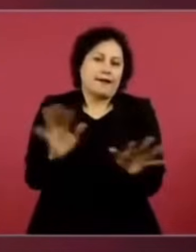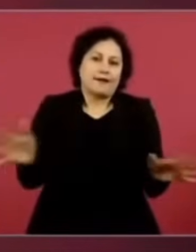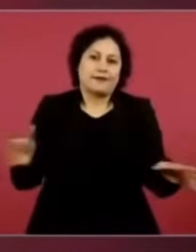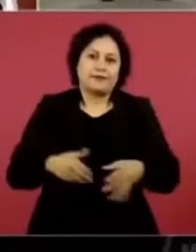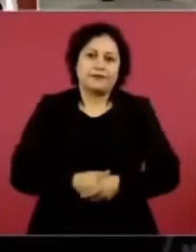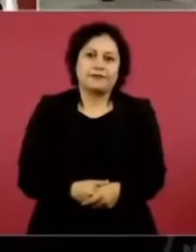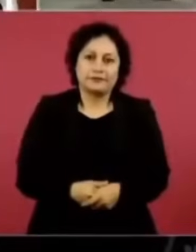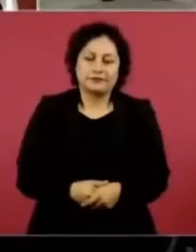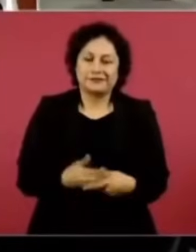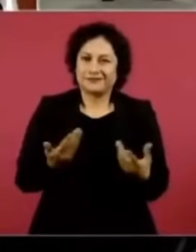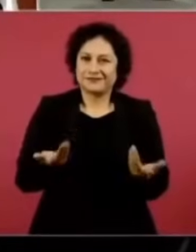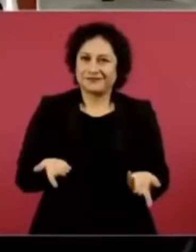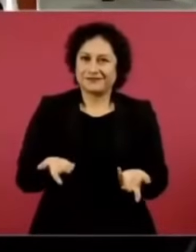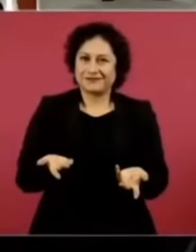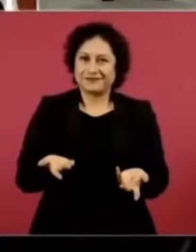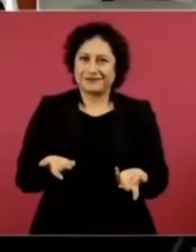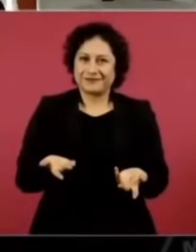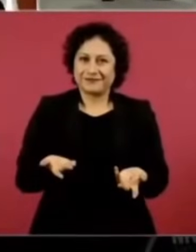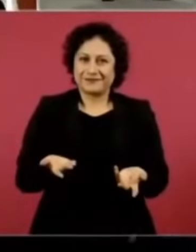tanta